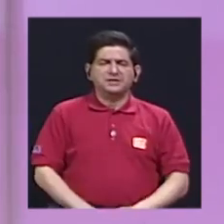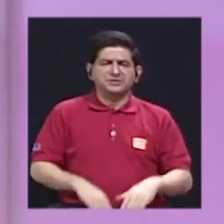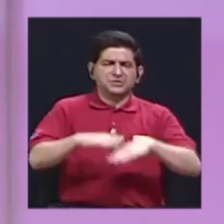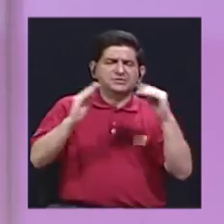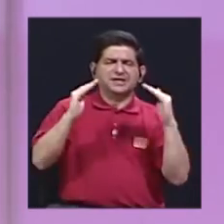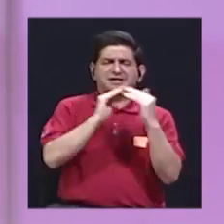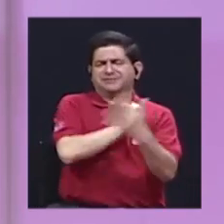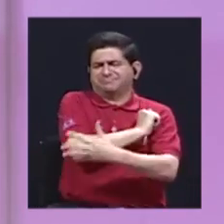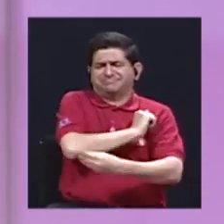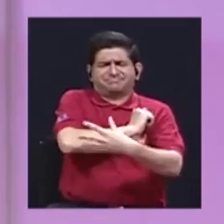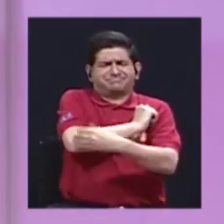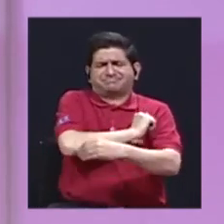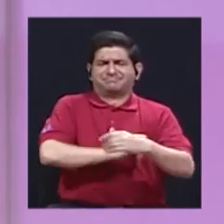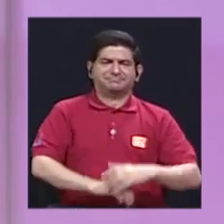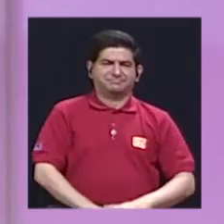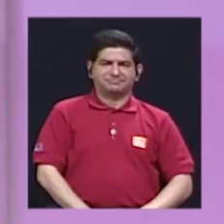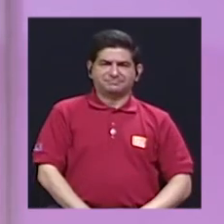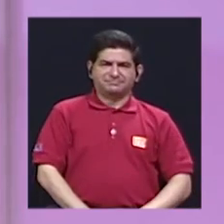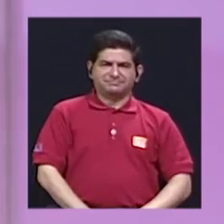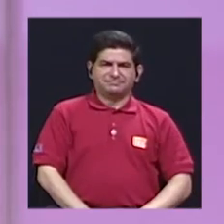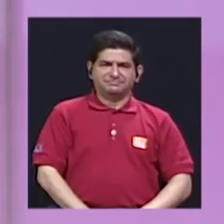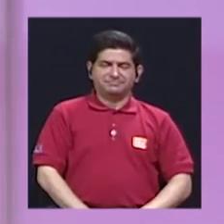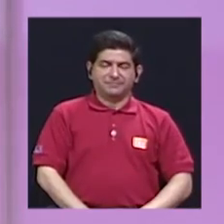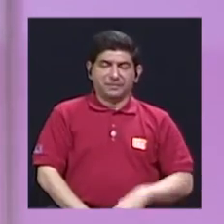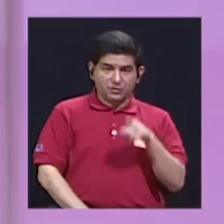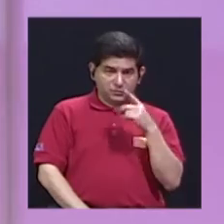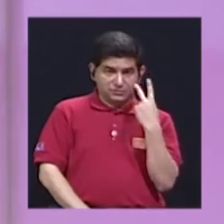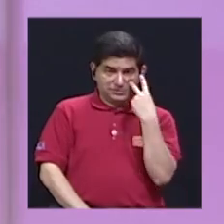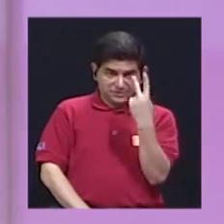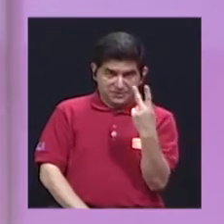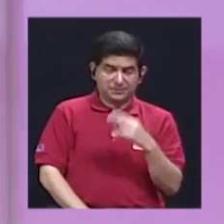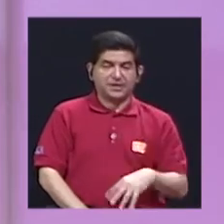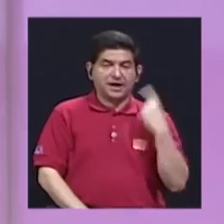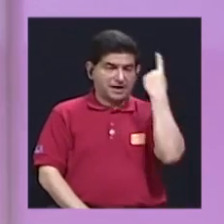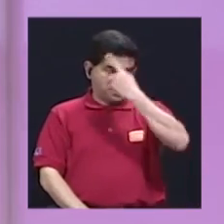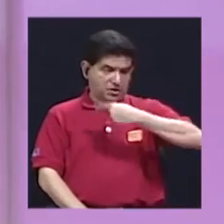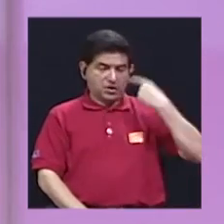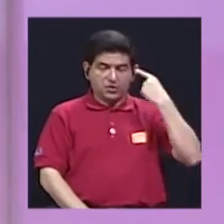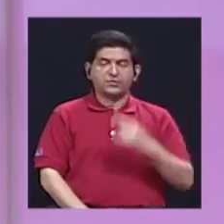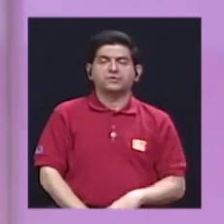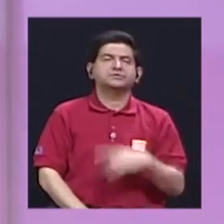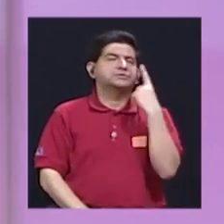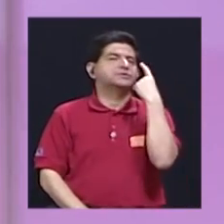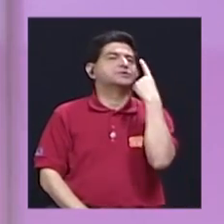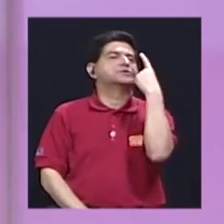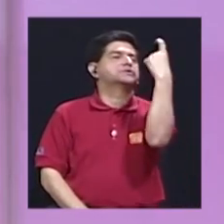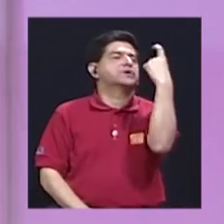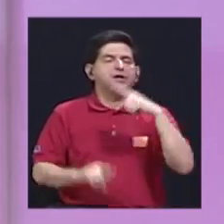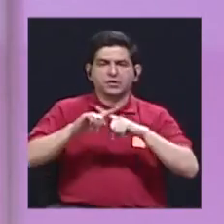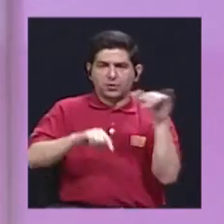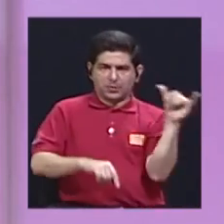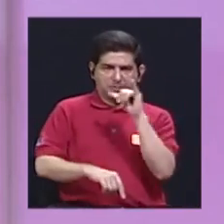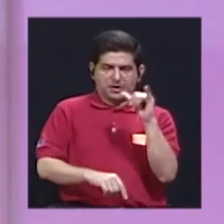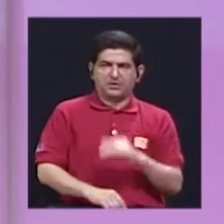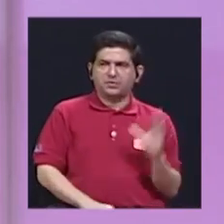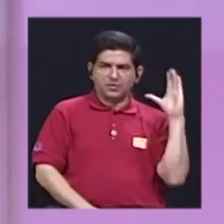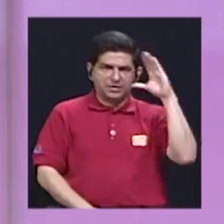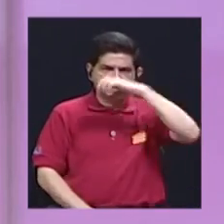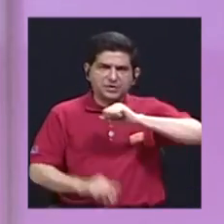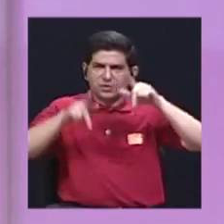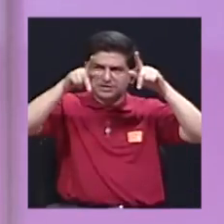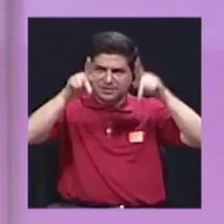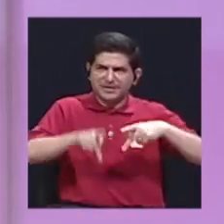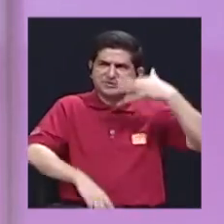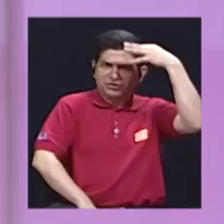precario y entonces ver esas caras esa ilusión pero además ves que la